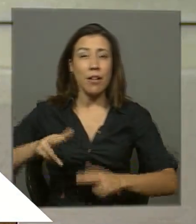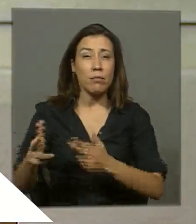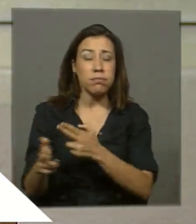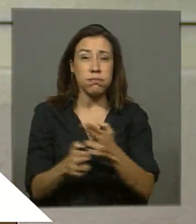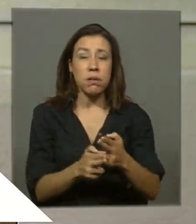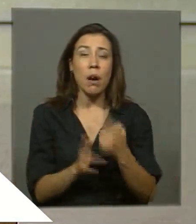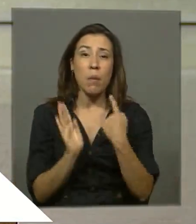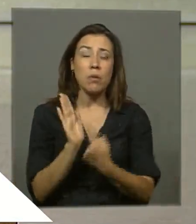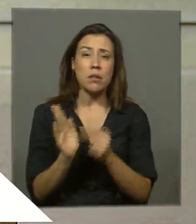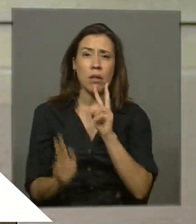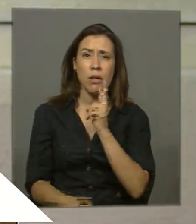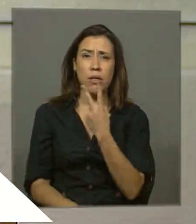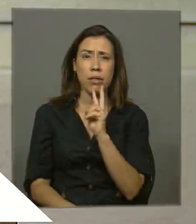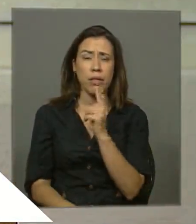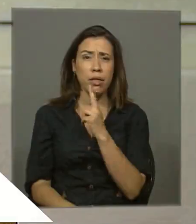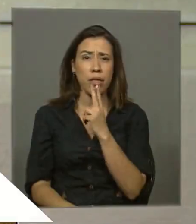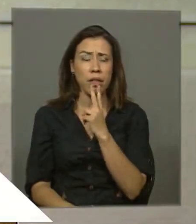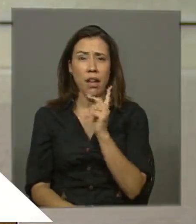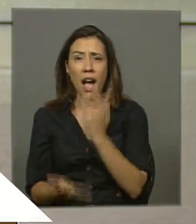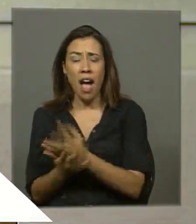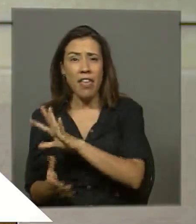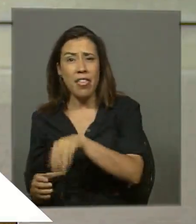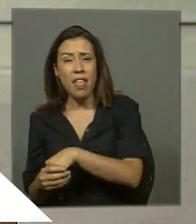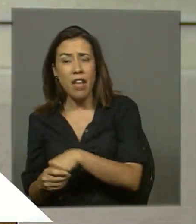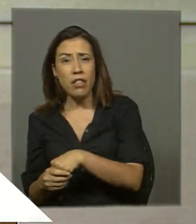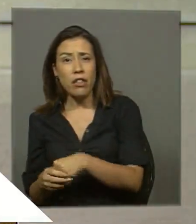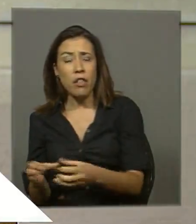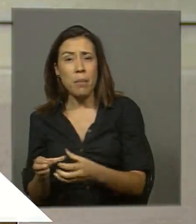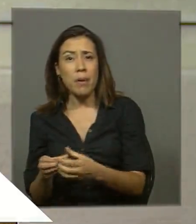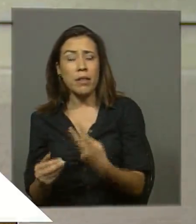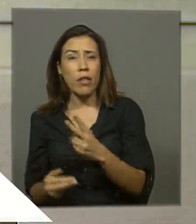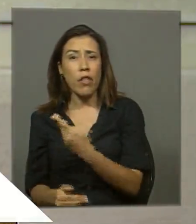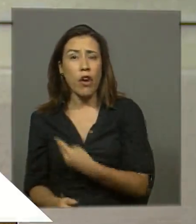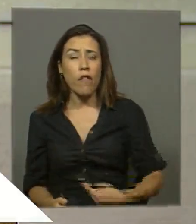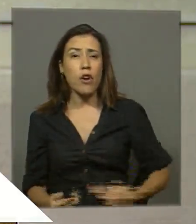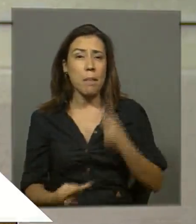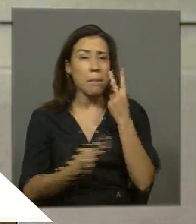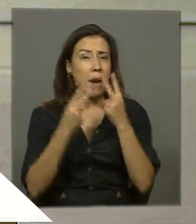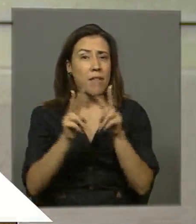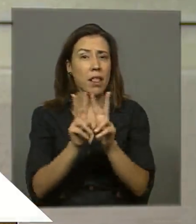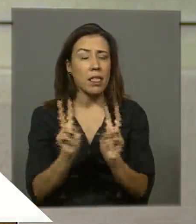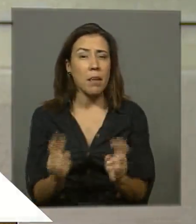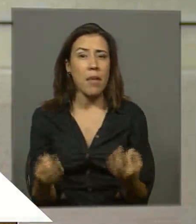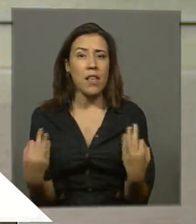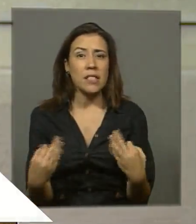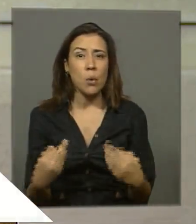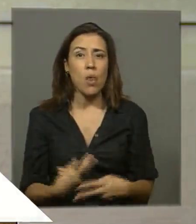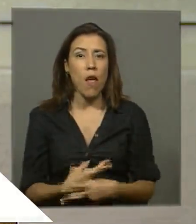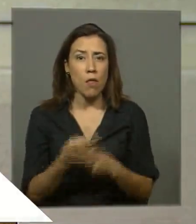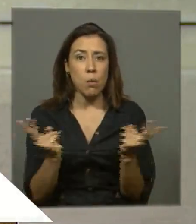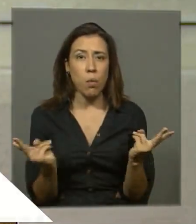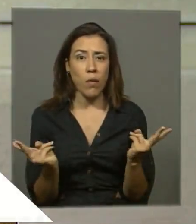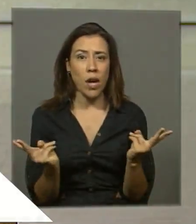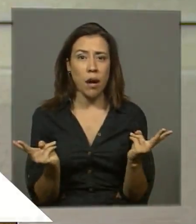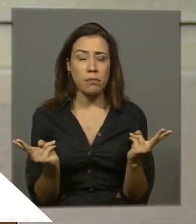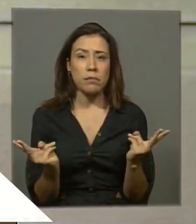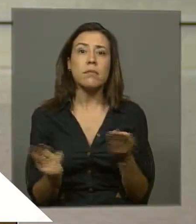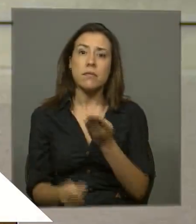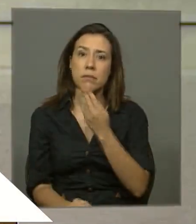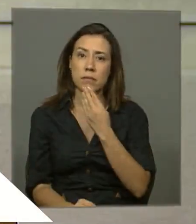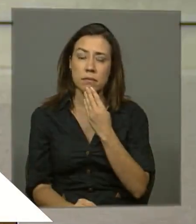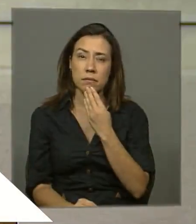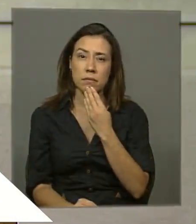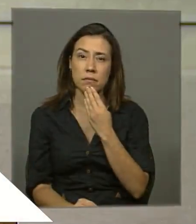demuestran las contradicciones internas de la coalición de gobierno al abordar los temas de seguridad pública Asimismo